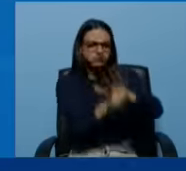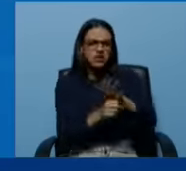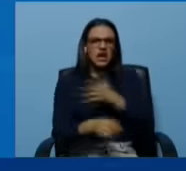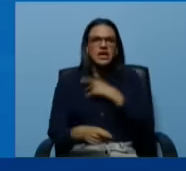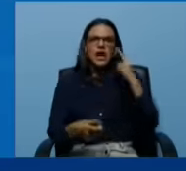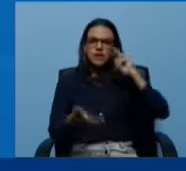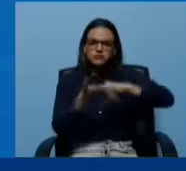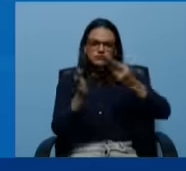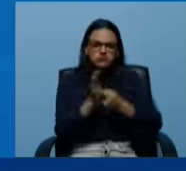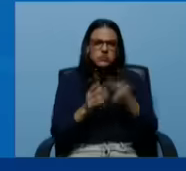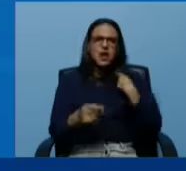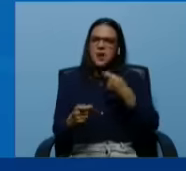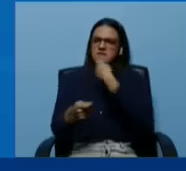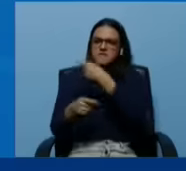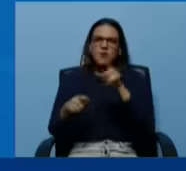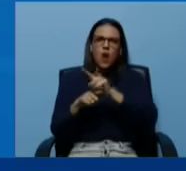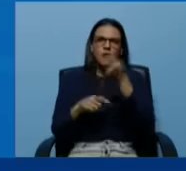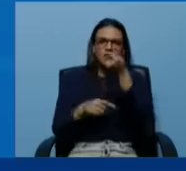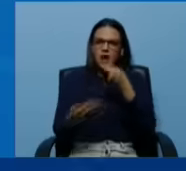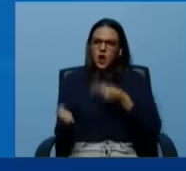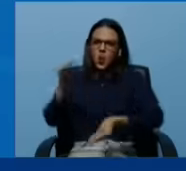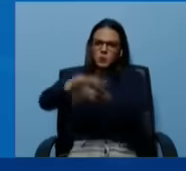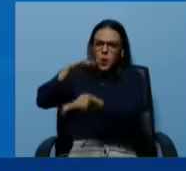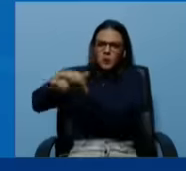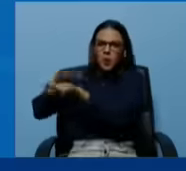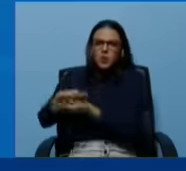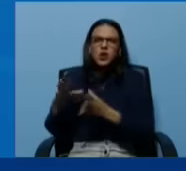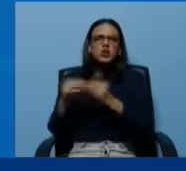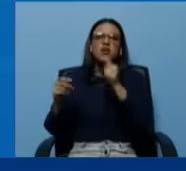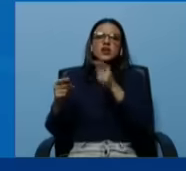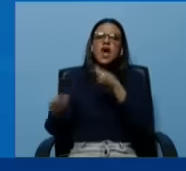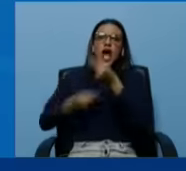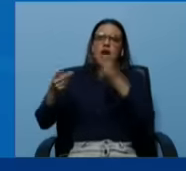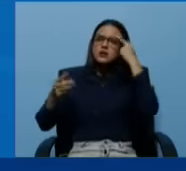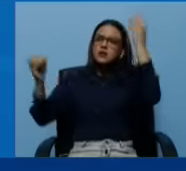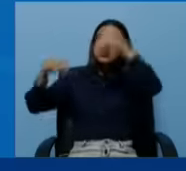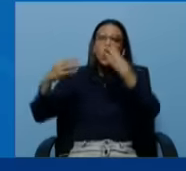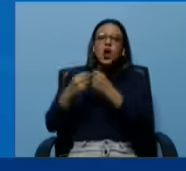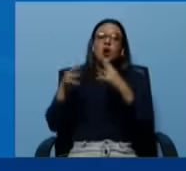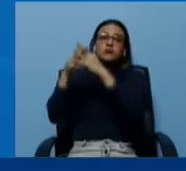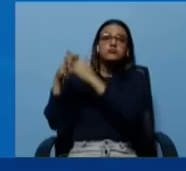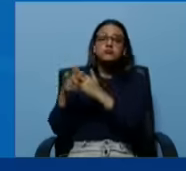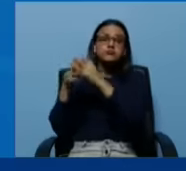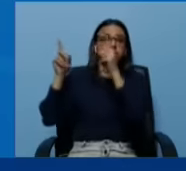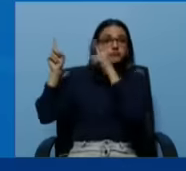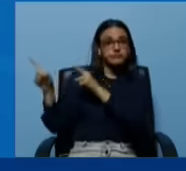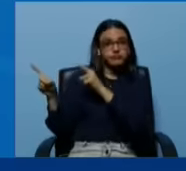dirigido, monitoreado por el gobierno imperialista entonces de George W. Bush.